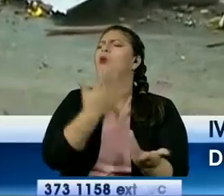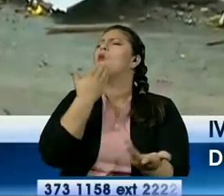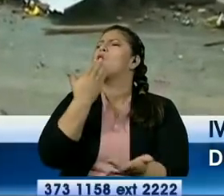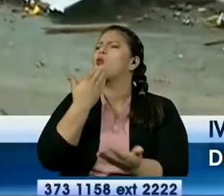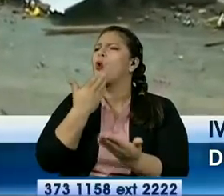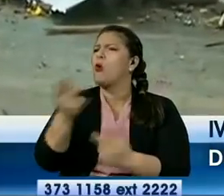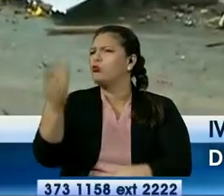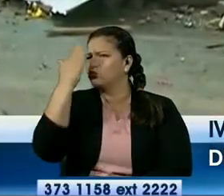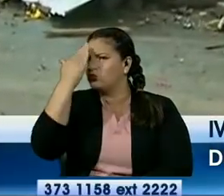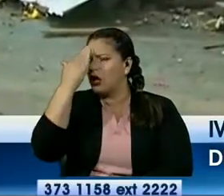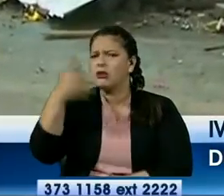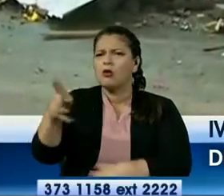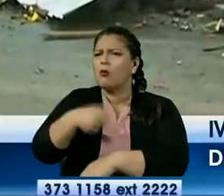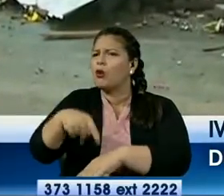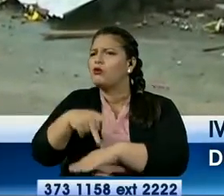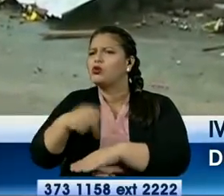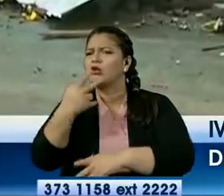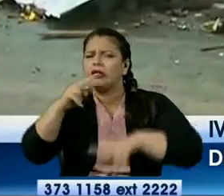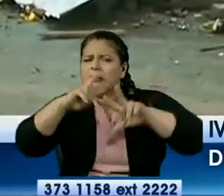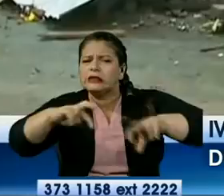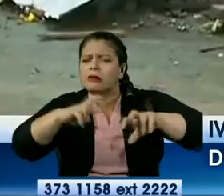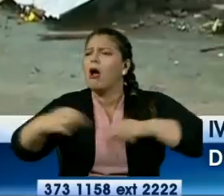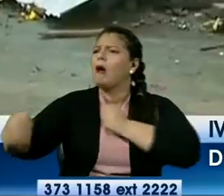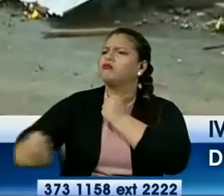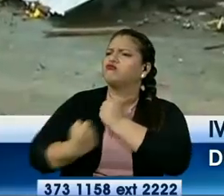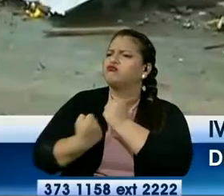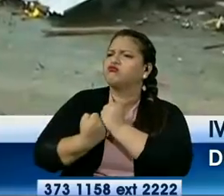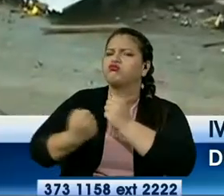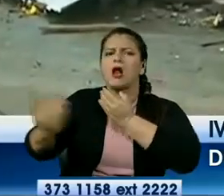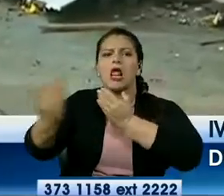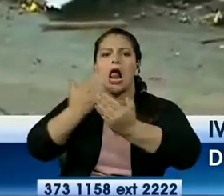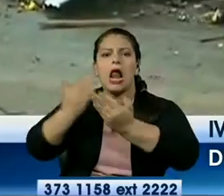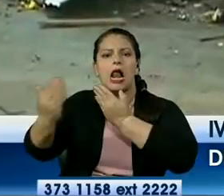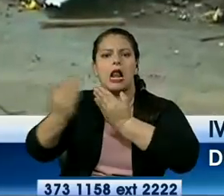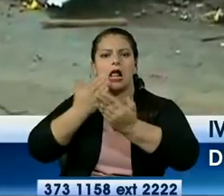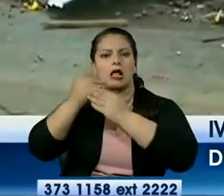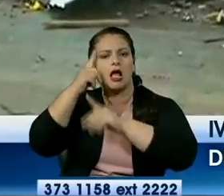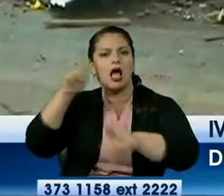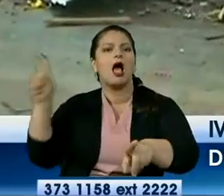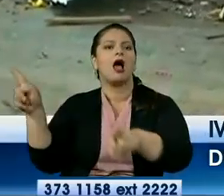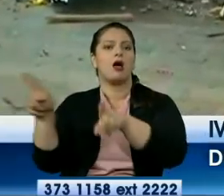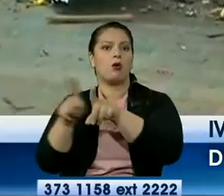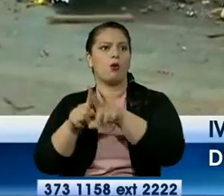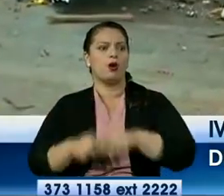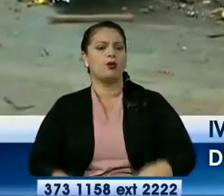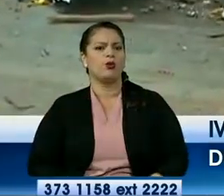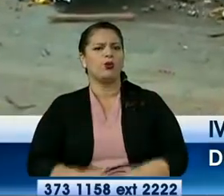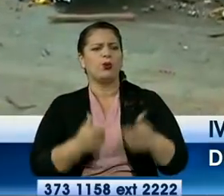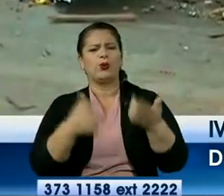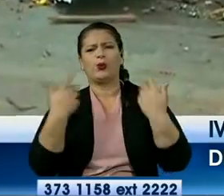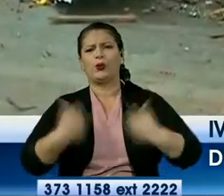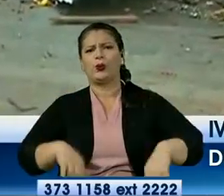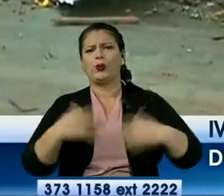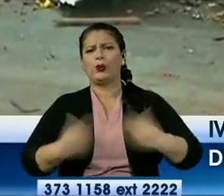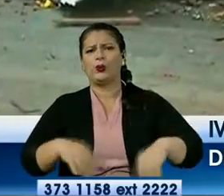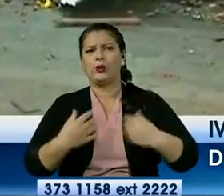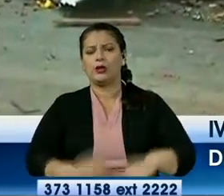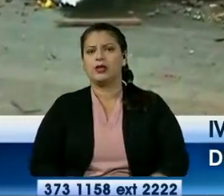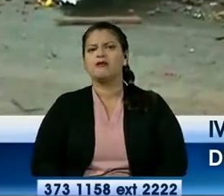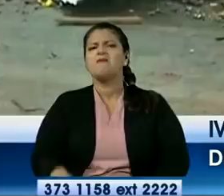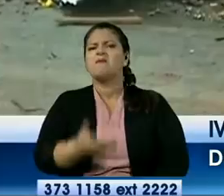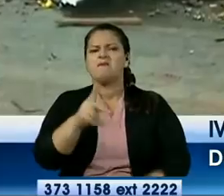esto sería en represalias a la policía por los constantes golpes registrados acá en la frontera en lo que se refiere al decomiso de